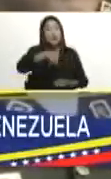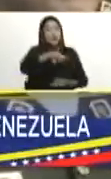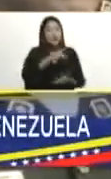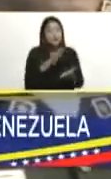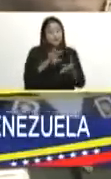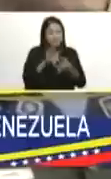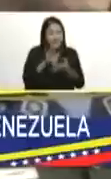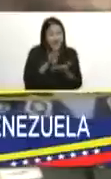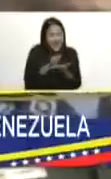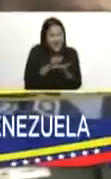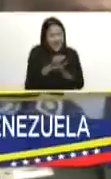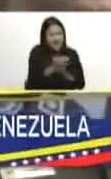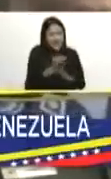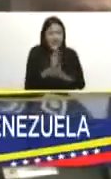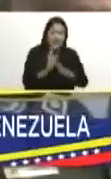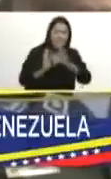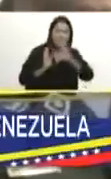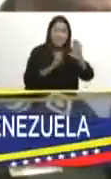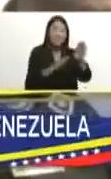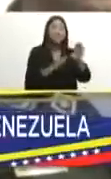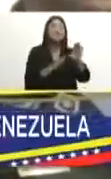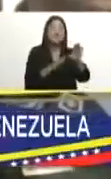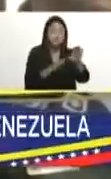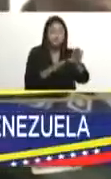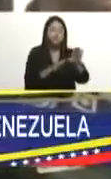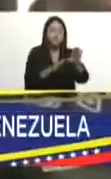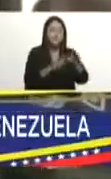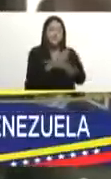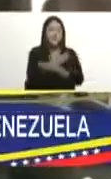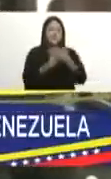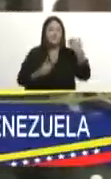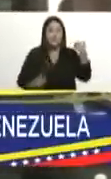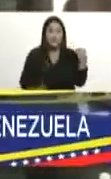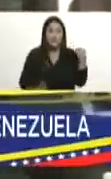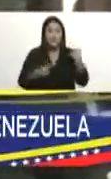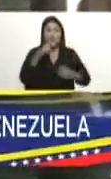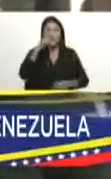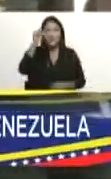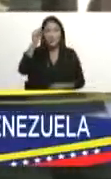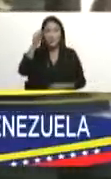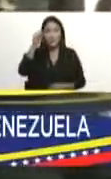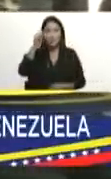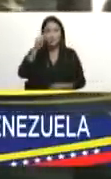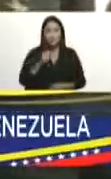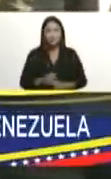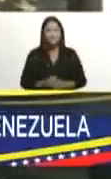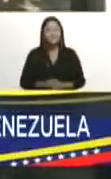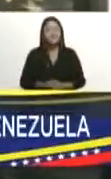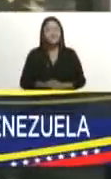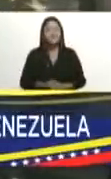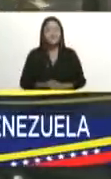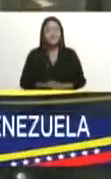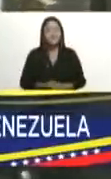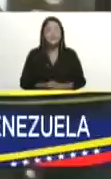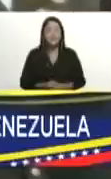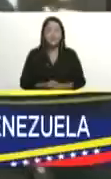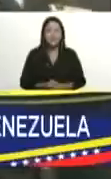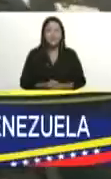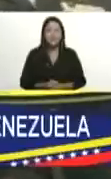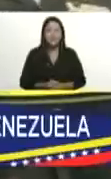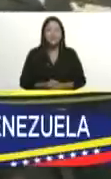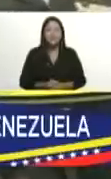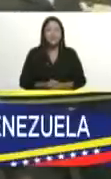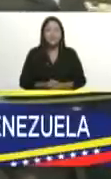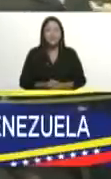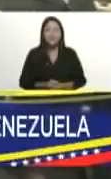lealtad y apoyo incondicional al ciudadano Nicolás Maduro Moros, presidente constitucional de la